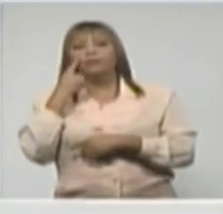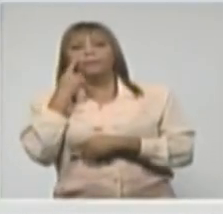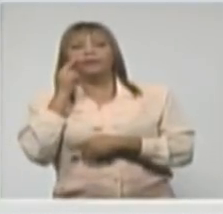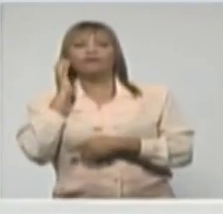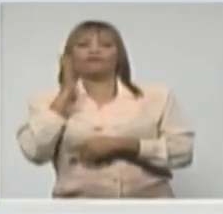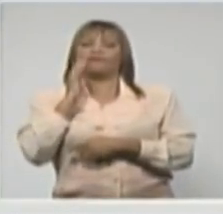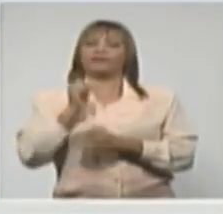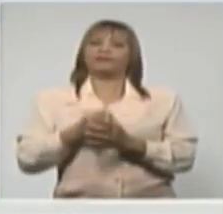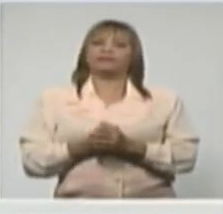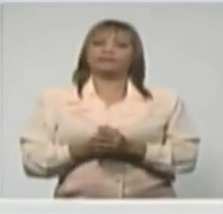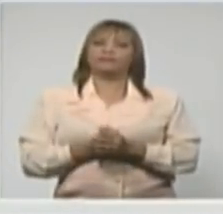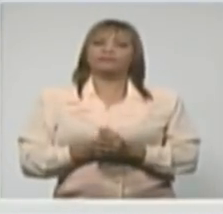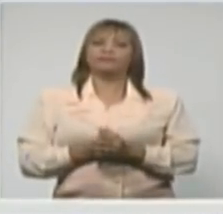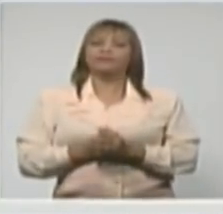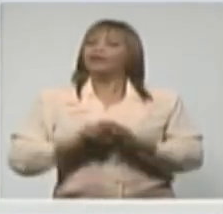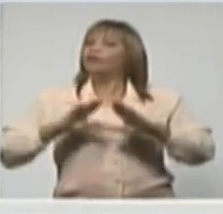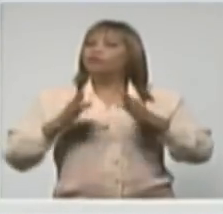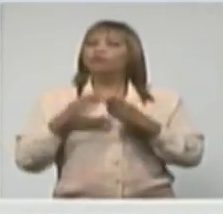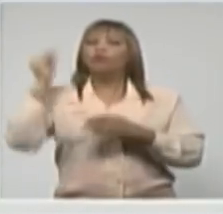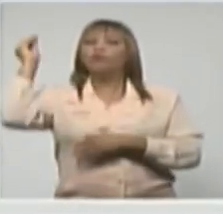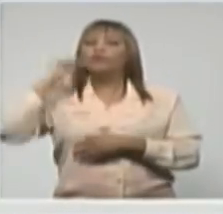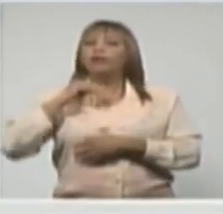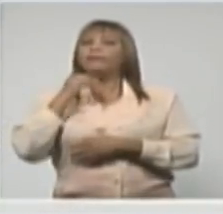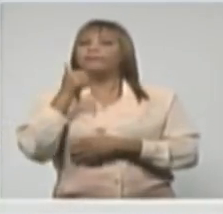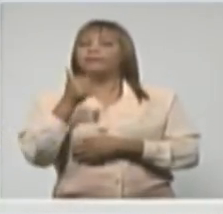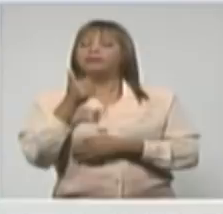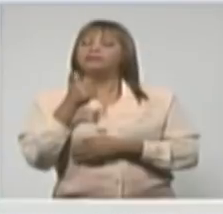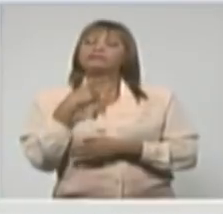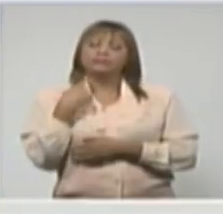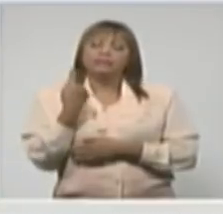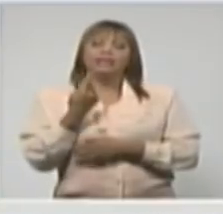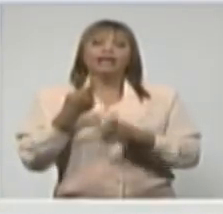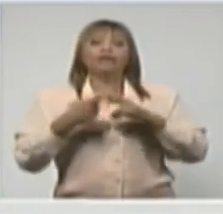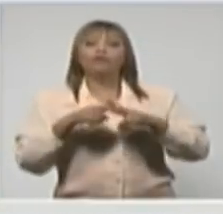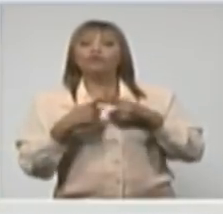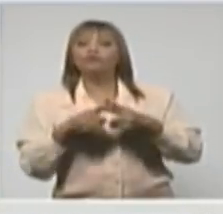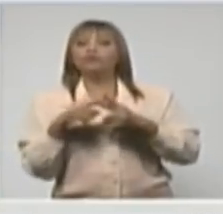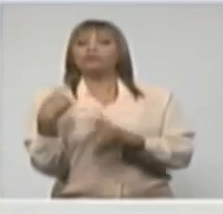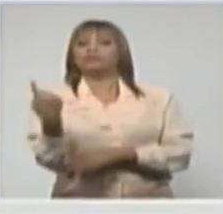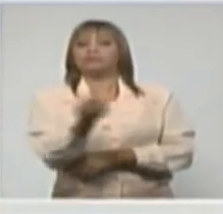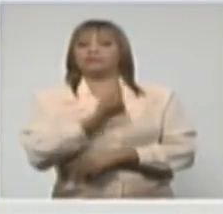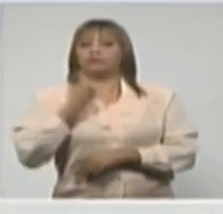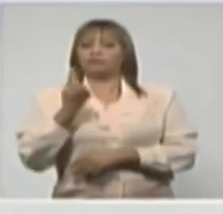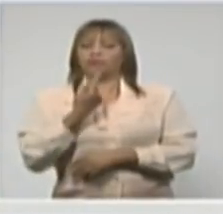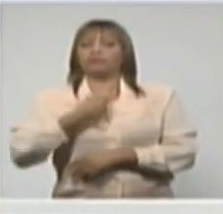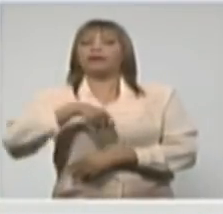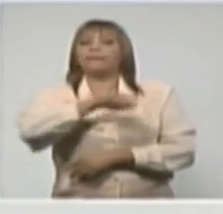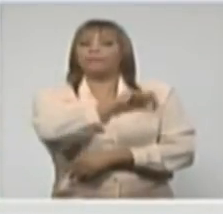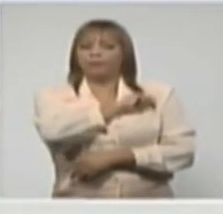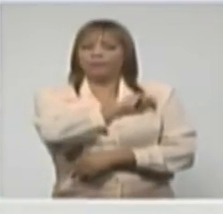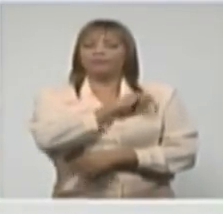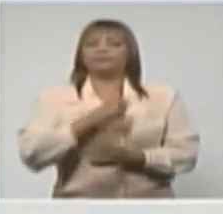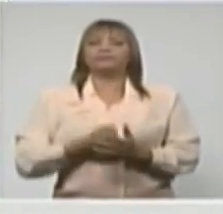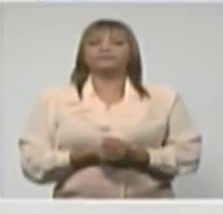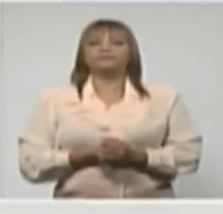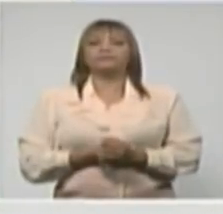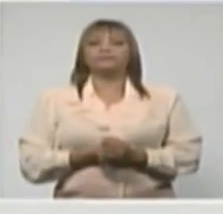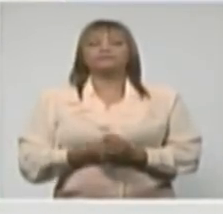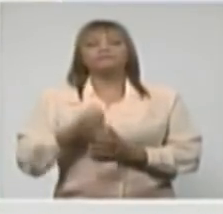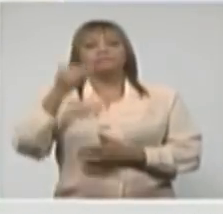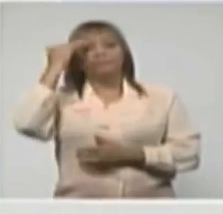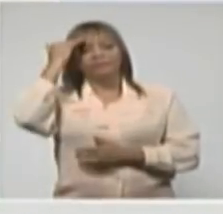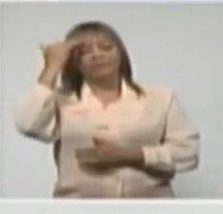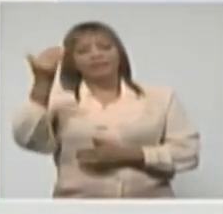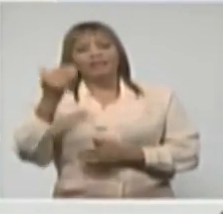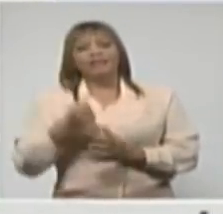lo tanto, pues está en nuestras manos mantener el control que estamos logrando en estos momentos. Muchas gracias, Héctor. No sé